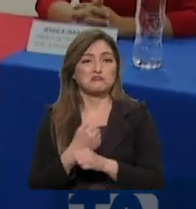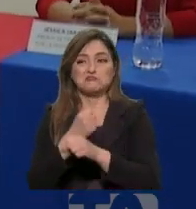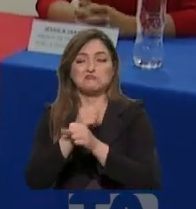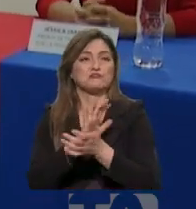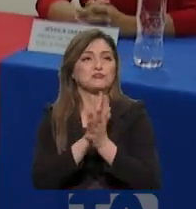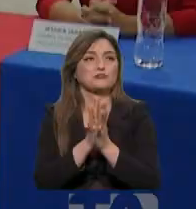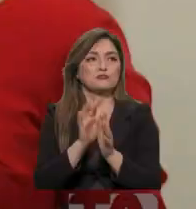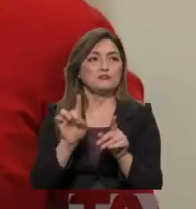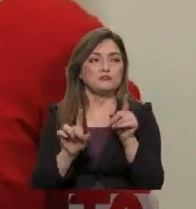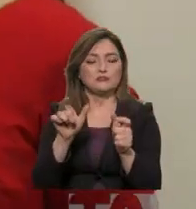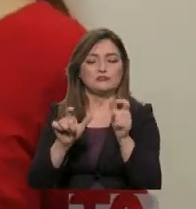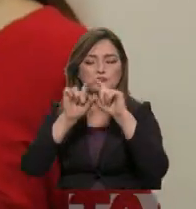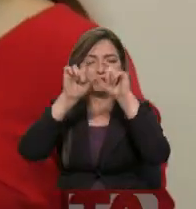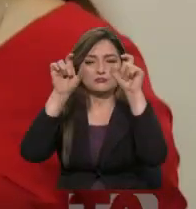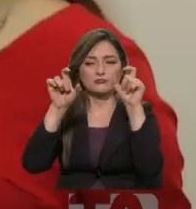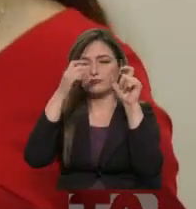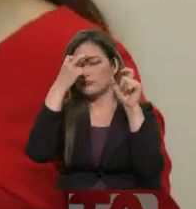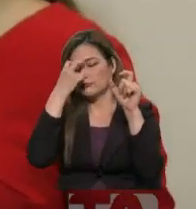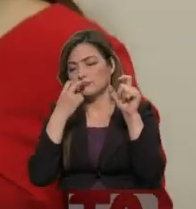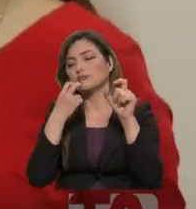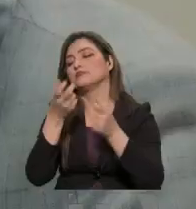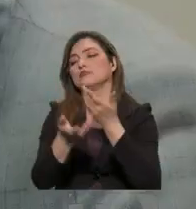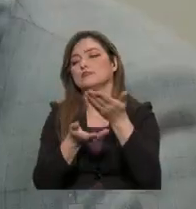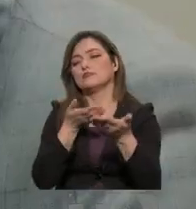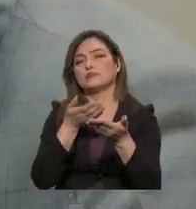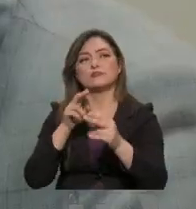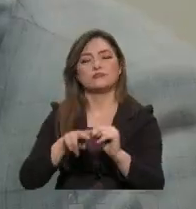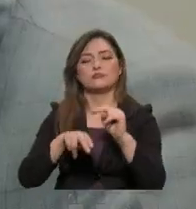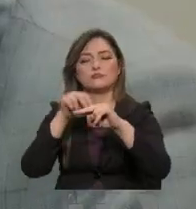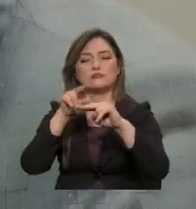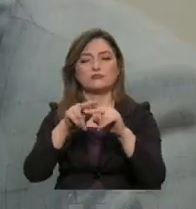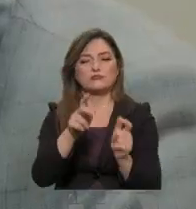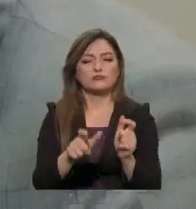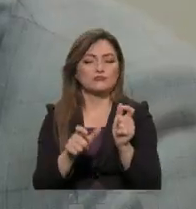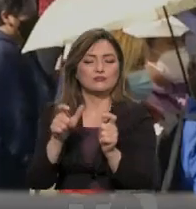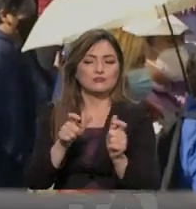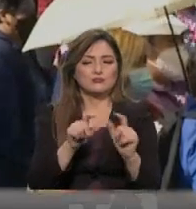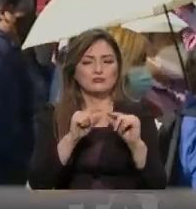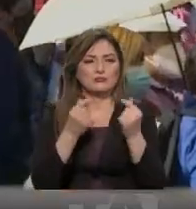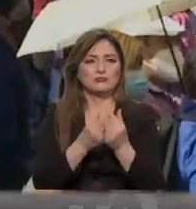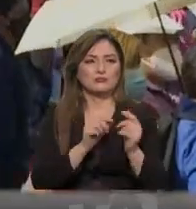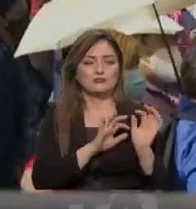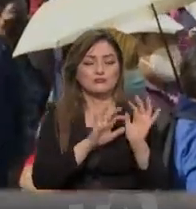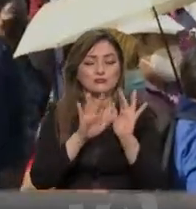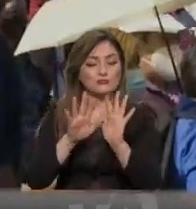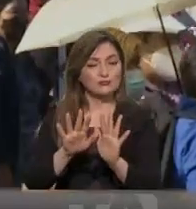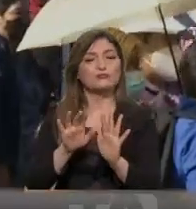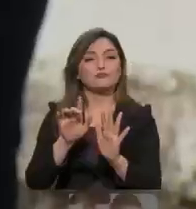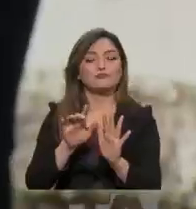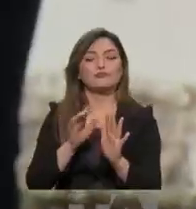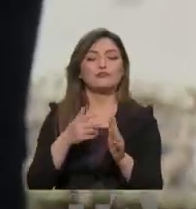parte, algunos vecinos, empresarios, hoteleros, comerciantes, constructores y ciudadanos, agrupados en varios colectivos,